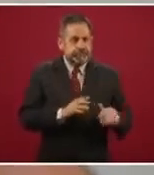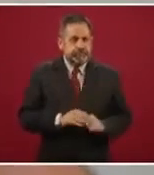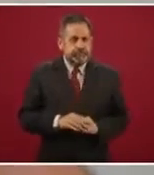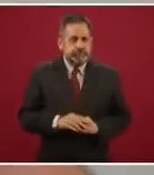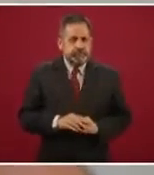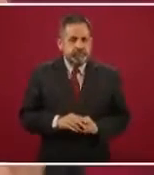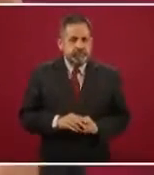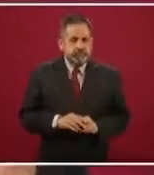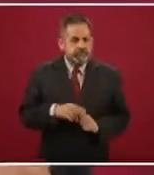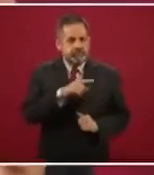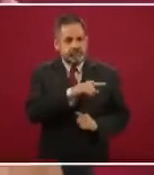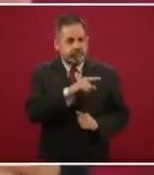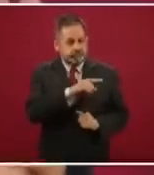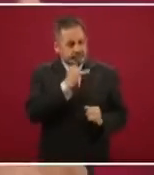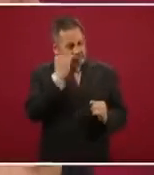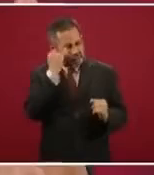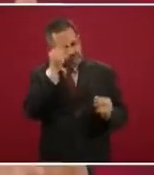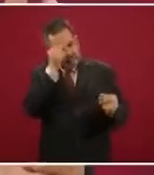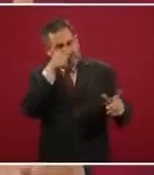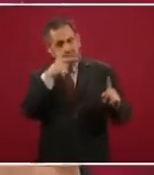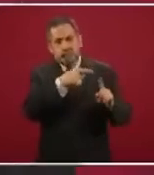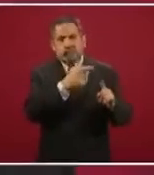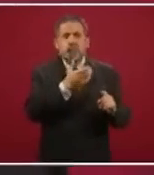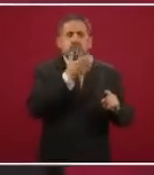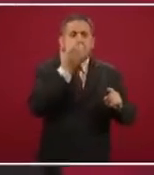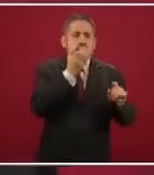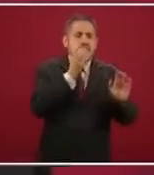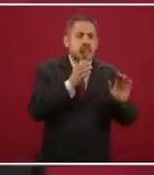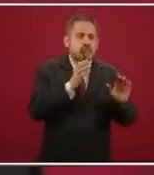Es el gran ideólogo del conservadurismo.